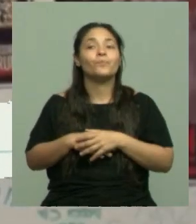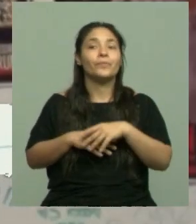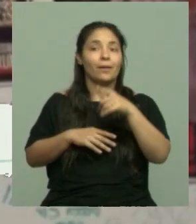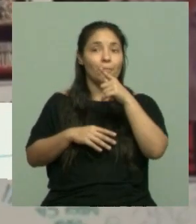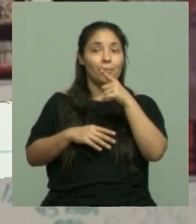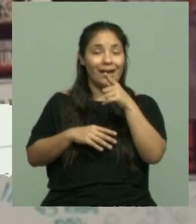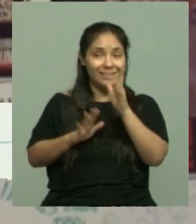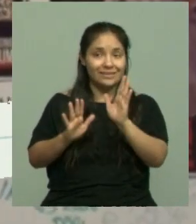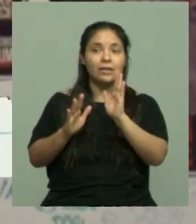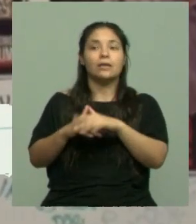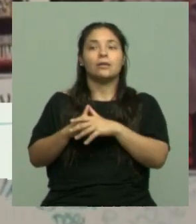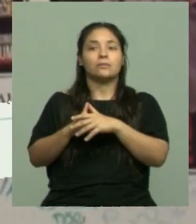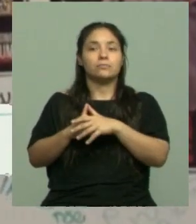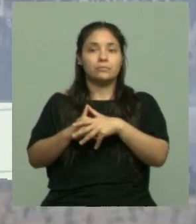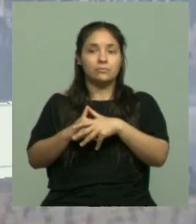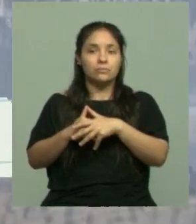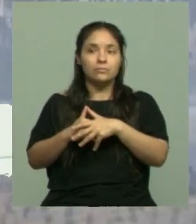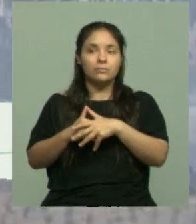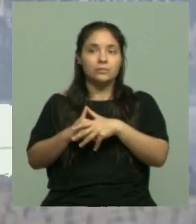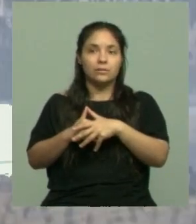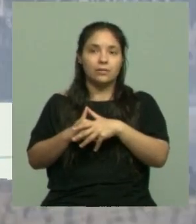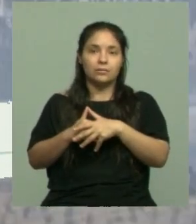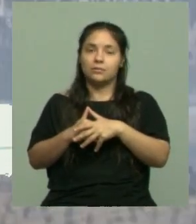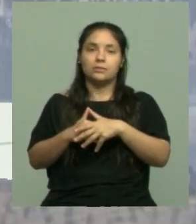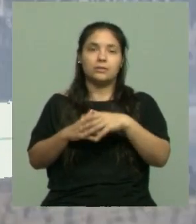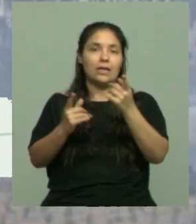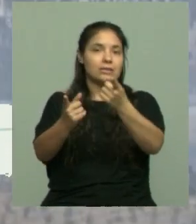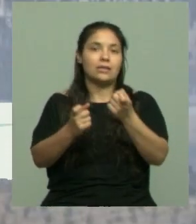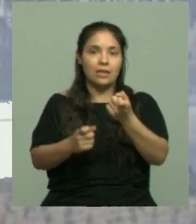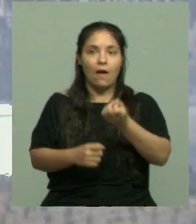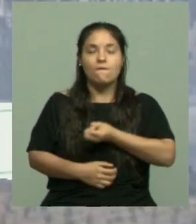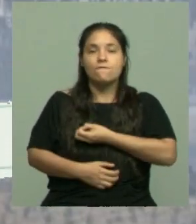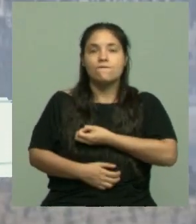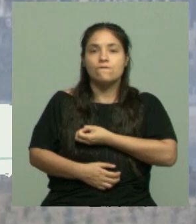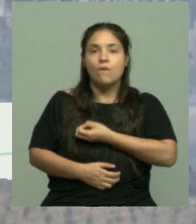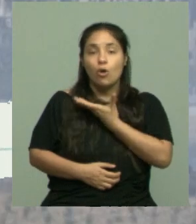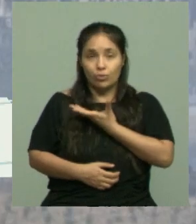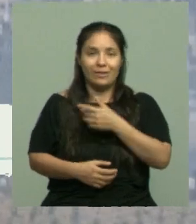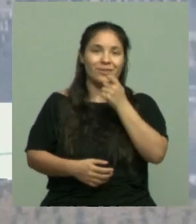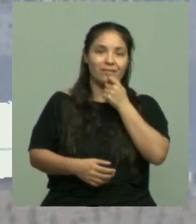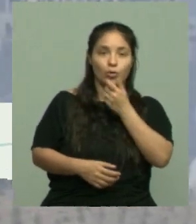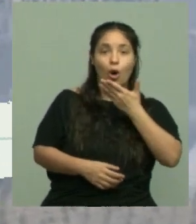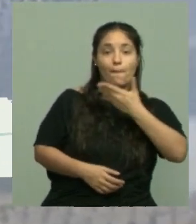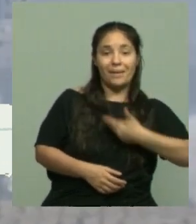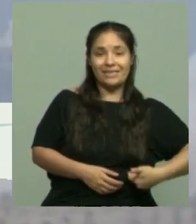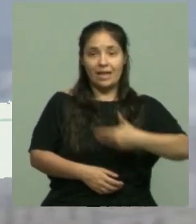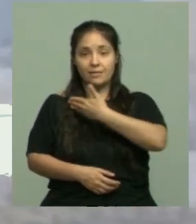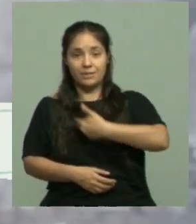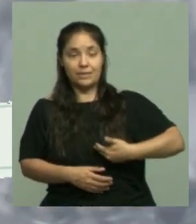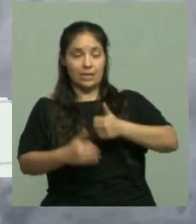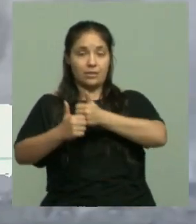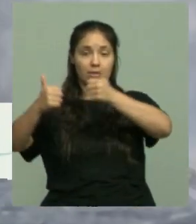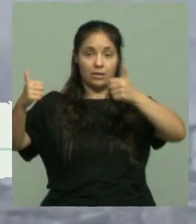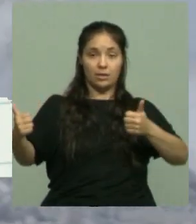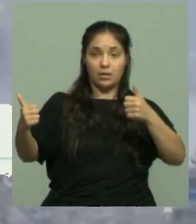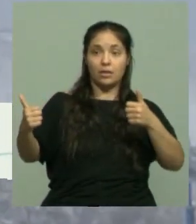potencie va a tener que existir una voluntad a contramano de las voluntades de los jefes de Estado como Benjamín Netanyahu, como el